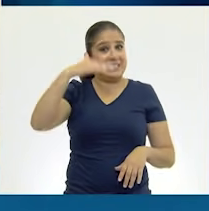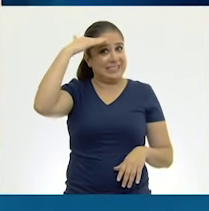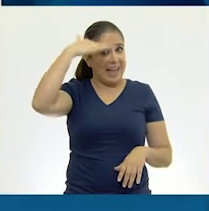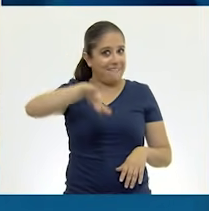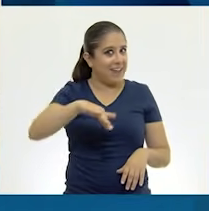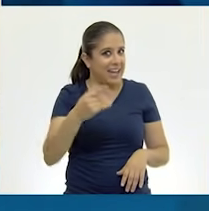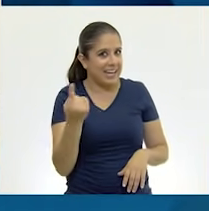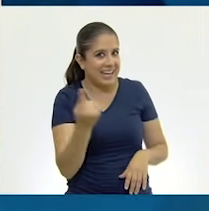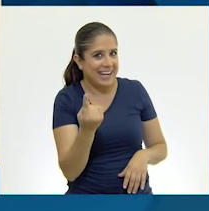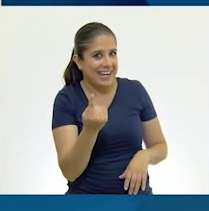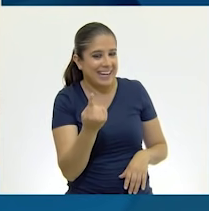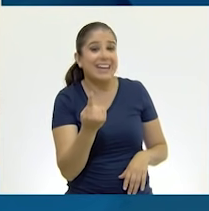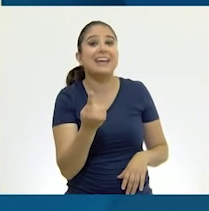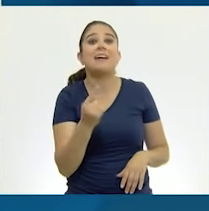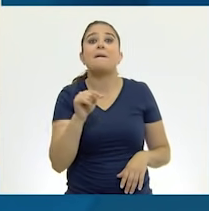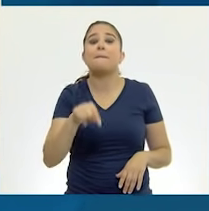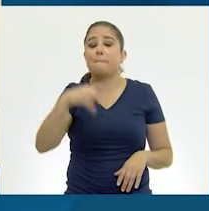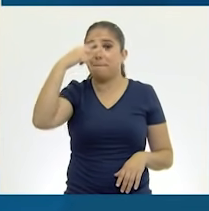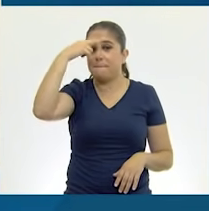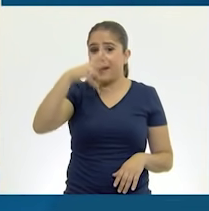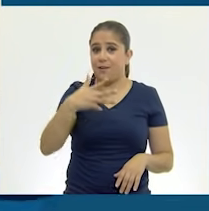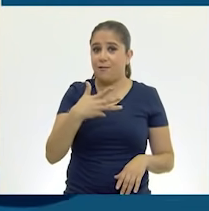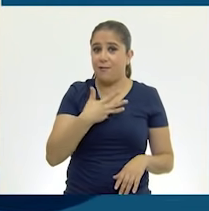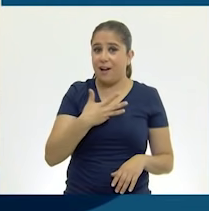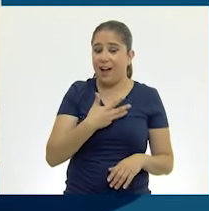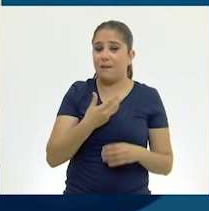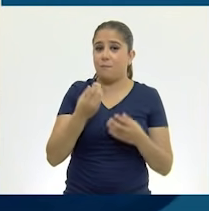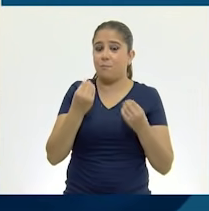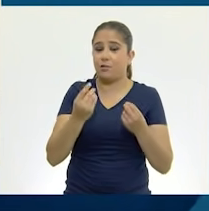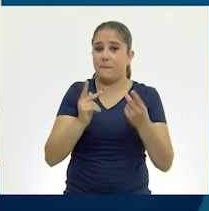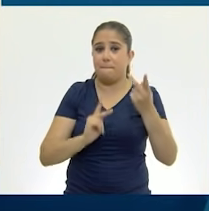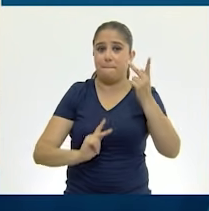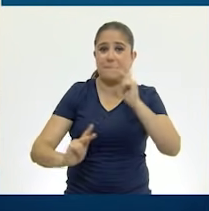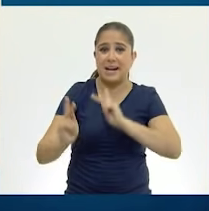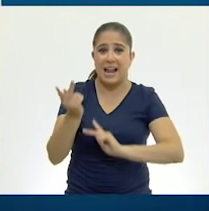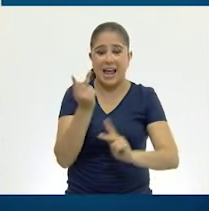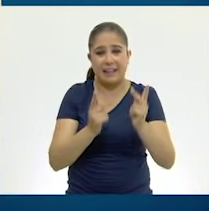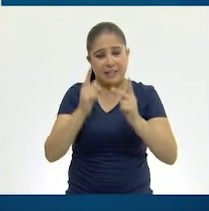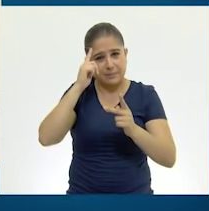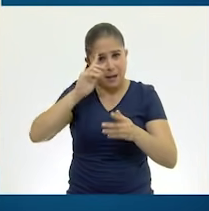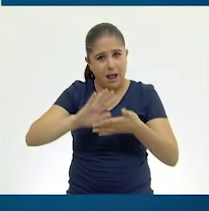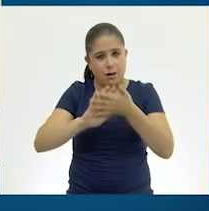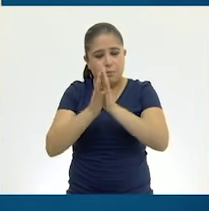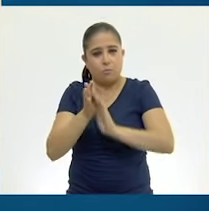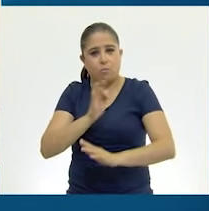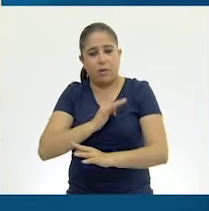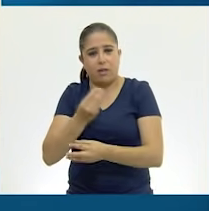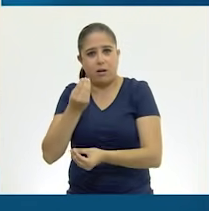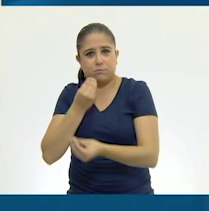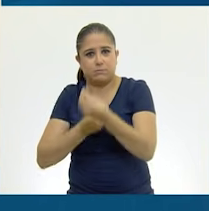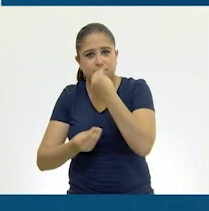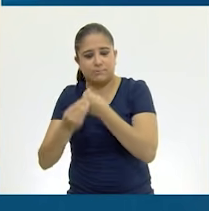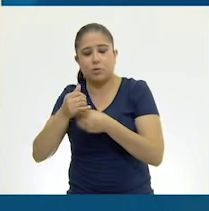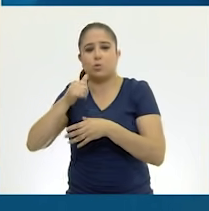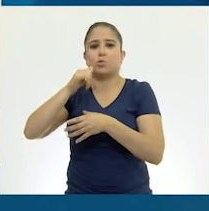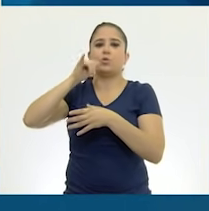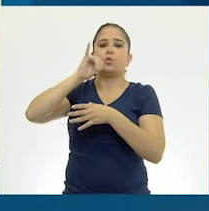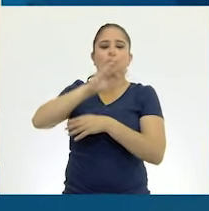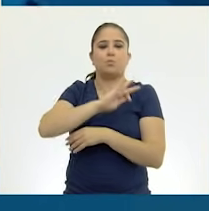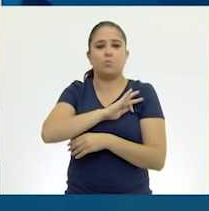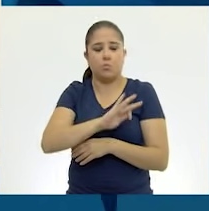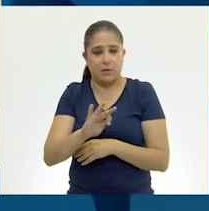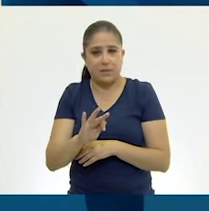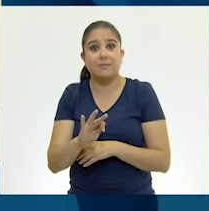¿Sabías que en México contamos con varias plantas domesticadas de las que obtenemos alimentos?